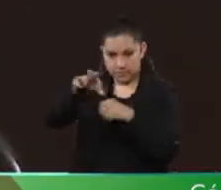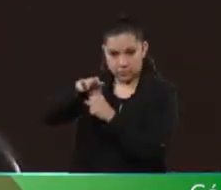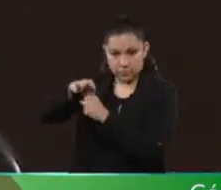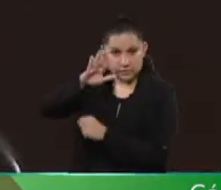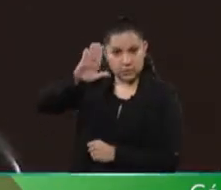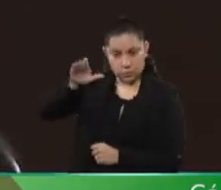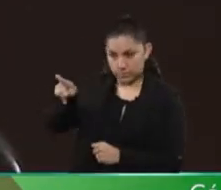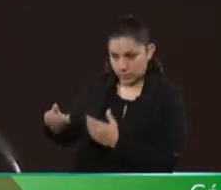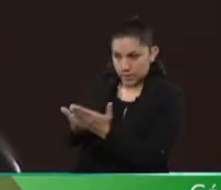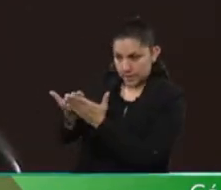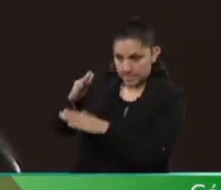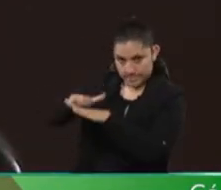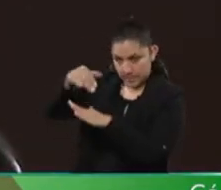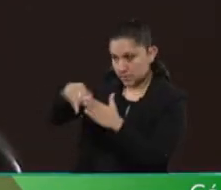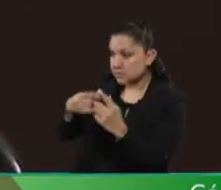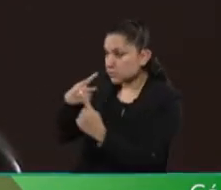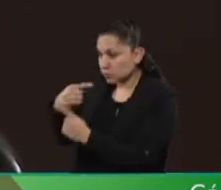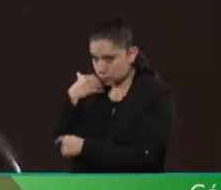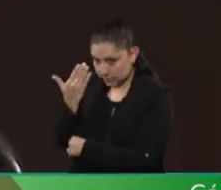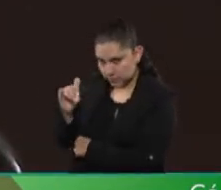admite a discusión las diputadas y los diputados que estén por